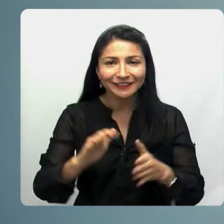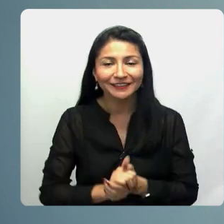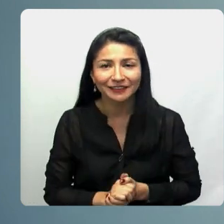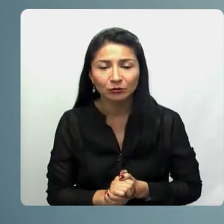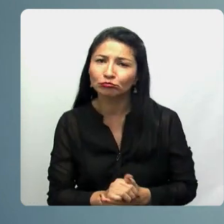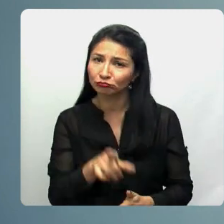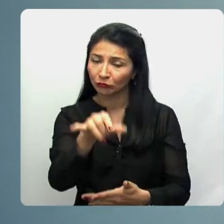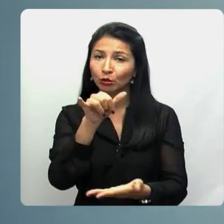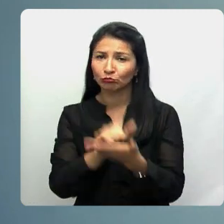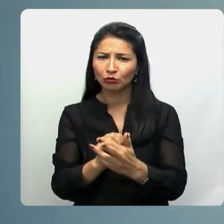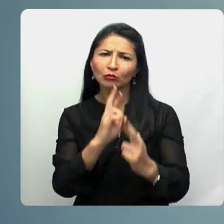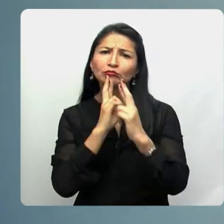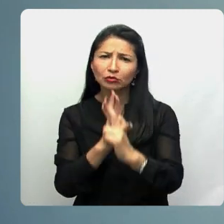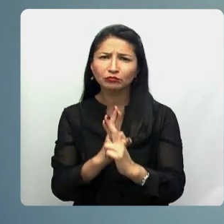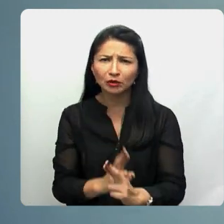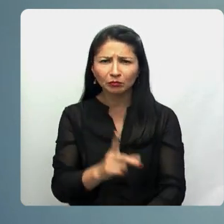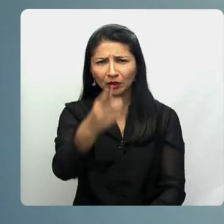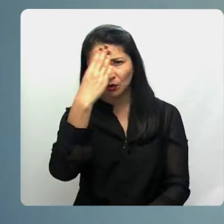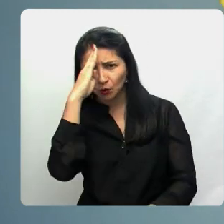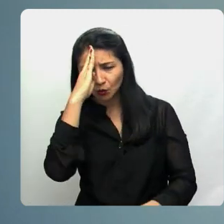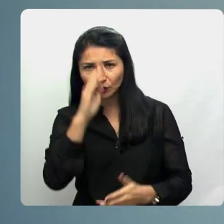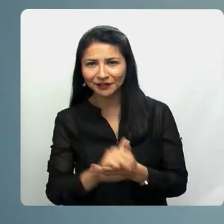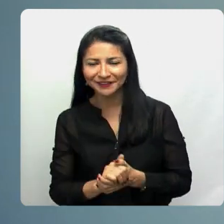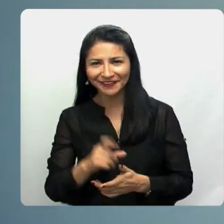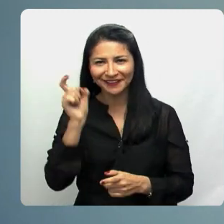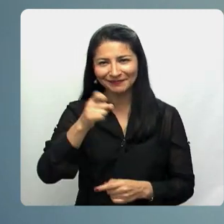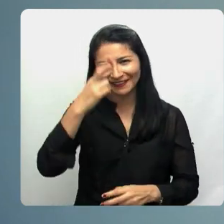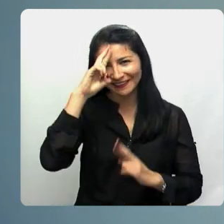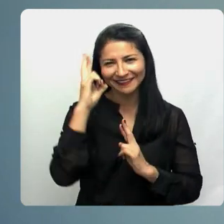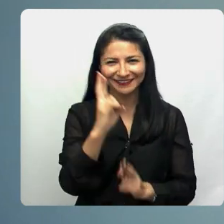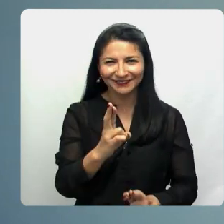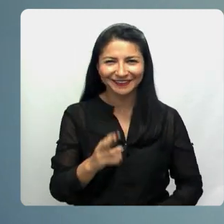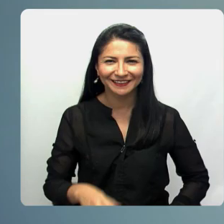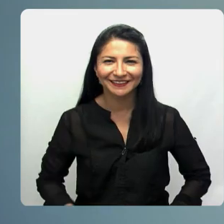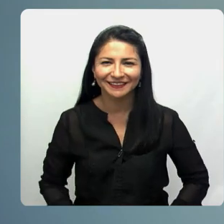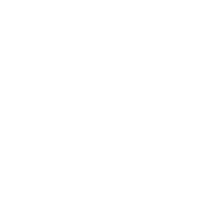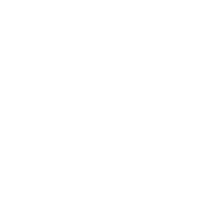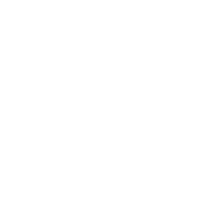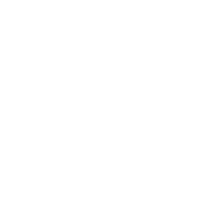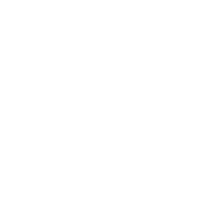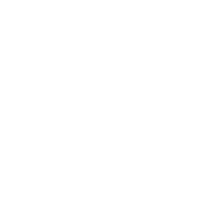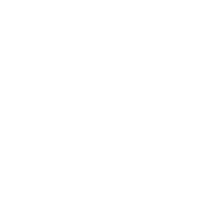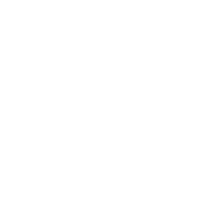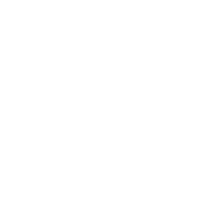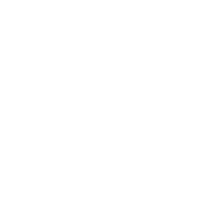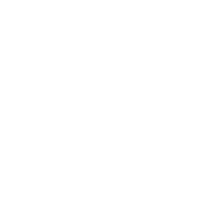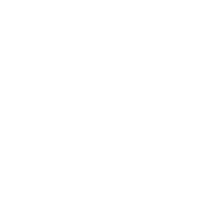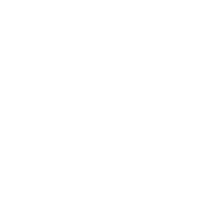nosotros. Por eso, además de aclarar sus dudas sobre ellos, los hacemos respetar cuando es necesario.